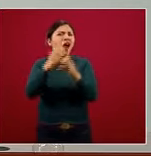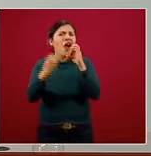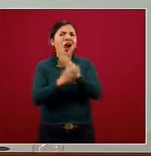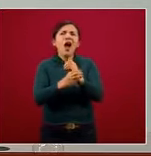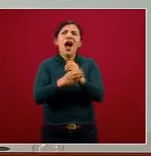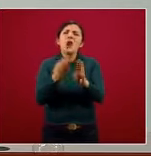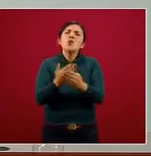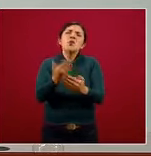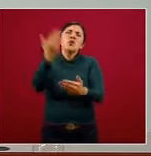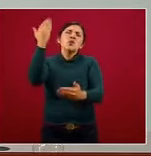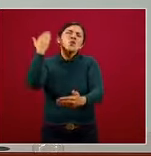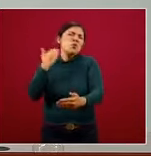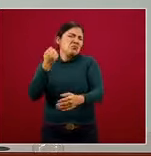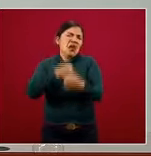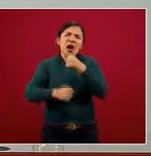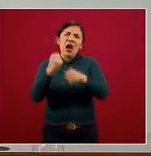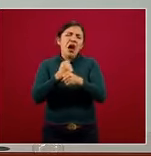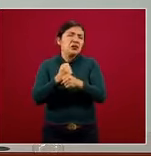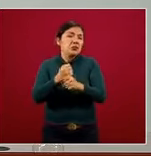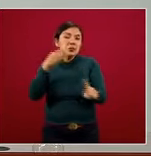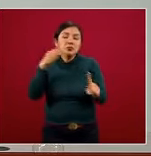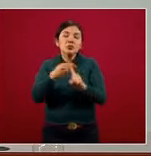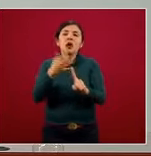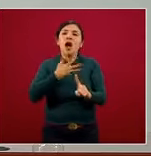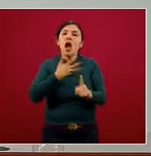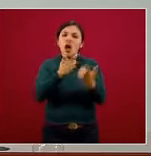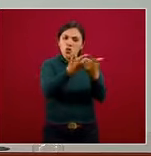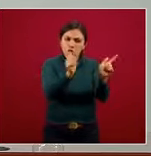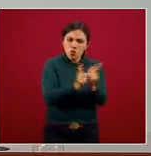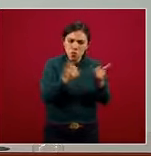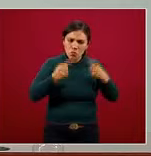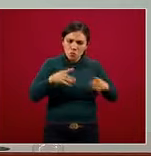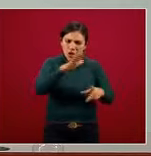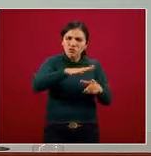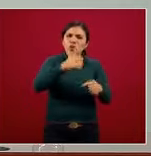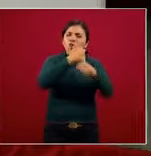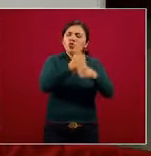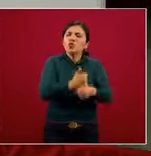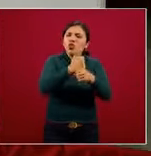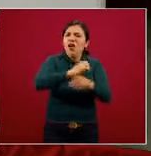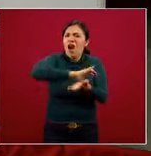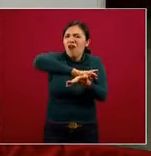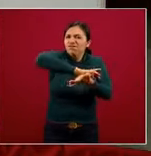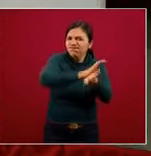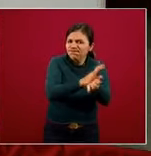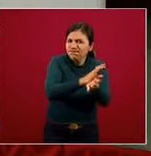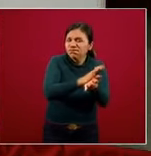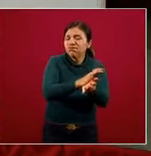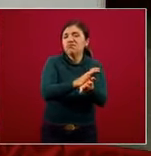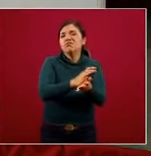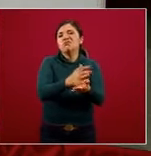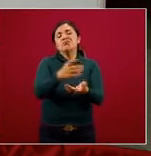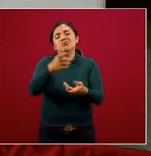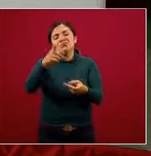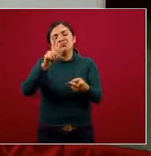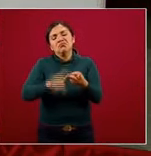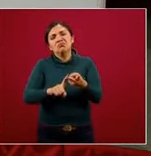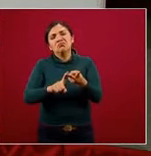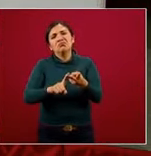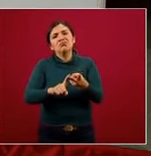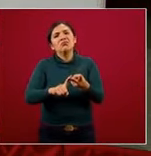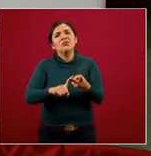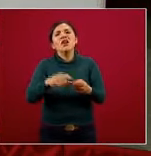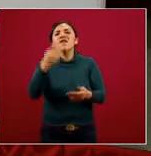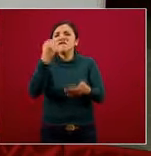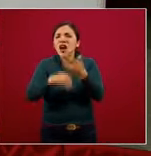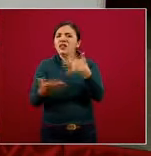cosas desde siempre. Específicamente hay poblaciones que han sufrido discriminación, que han sufrido falta